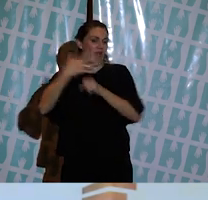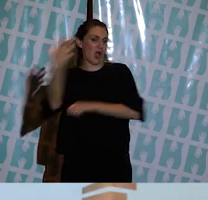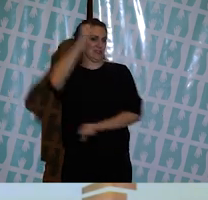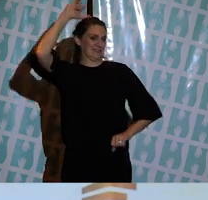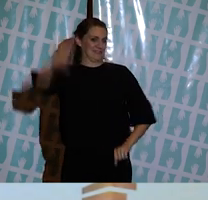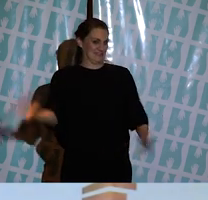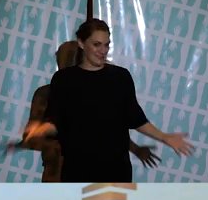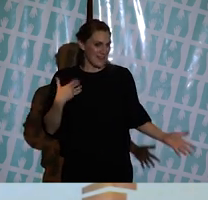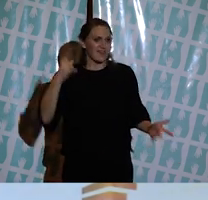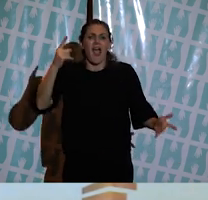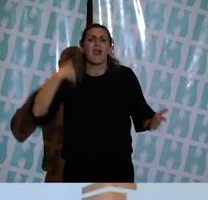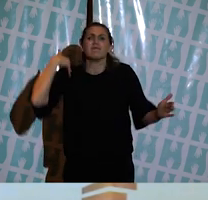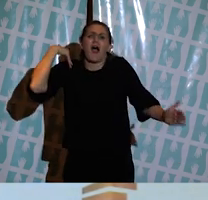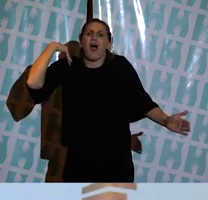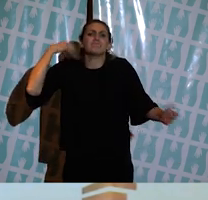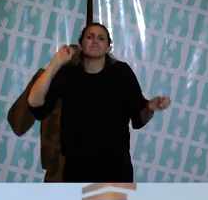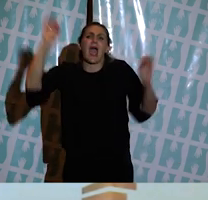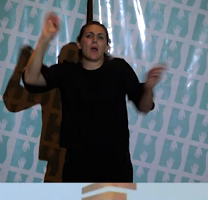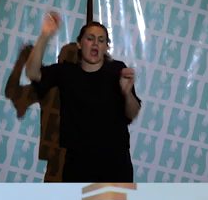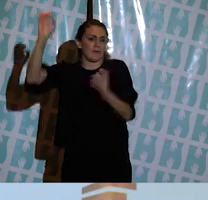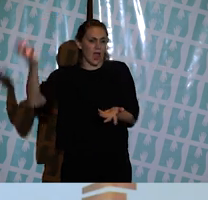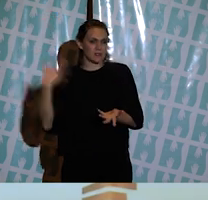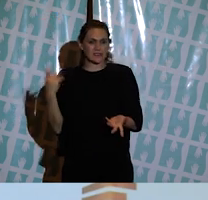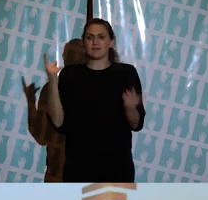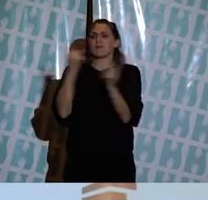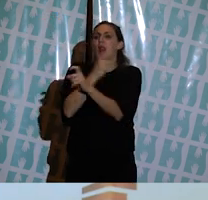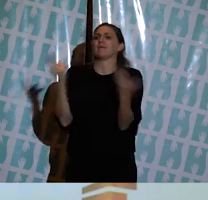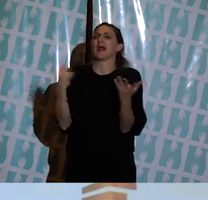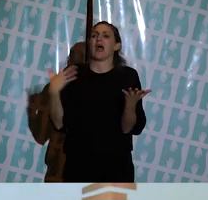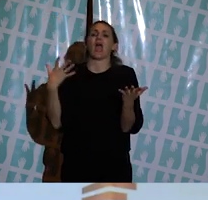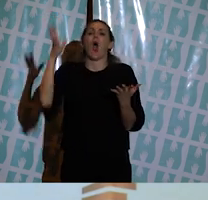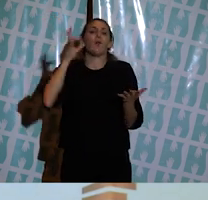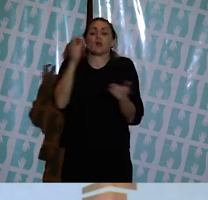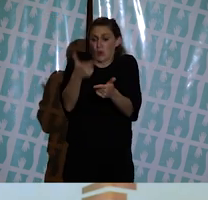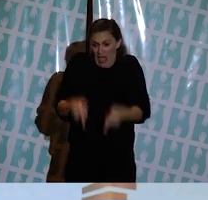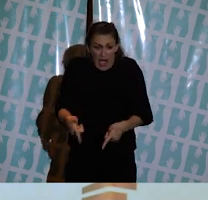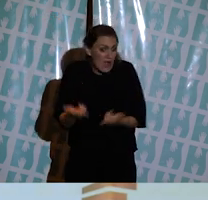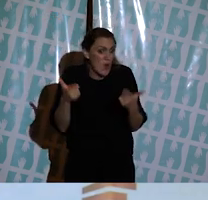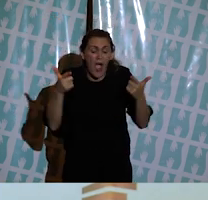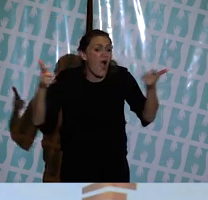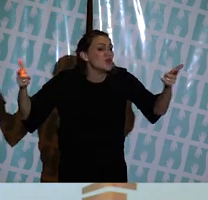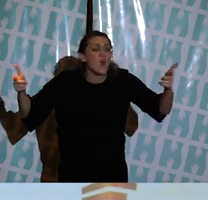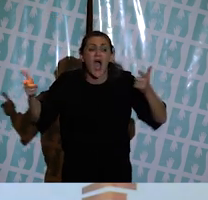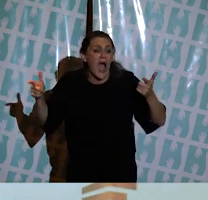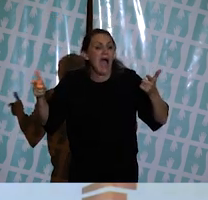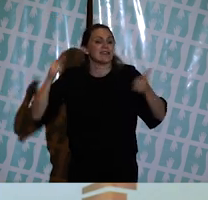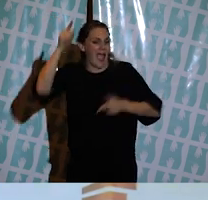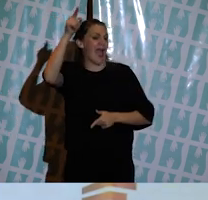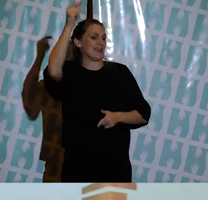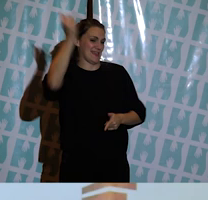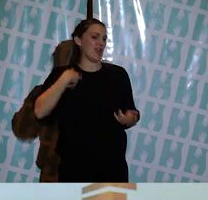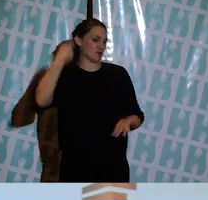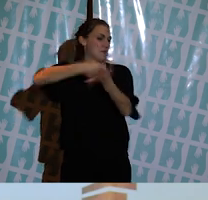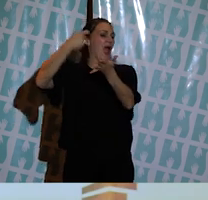y que le iba a ir bien y que el problema es que no le habían dado una oportunidad. Y esa mamá ha hecho esas cosas. Un